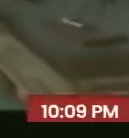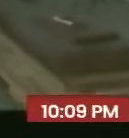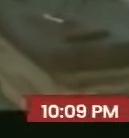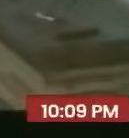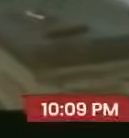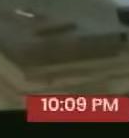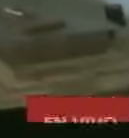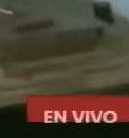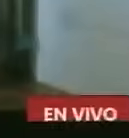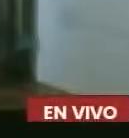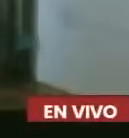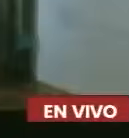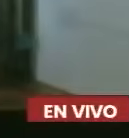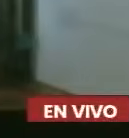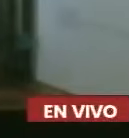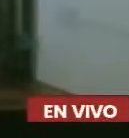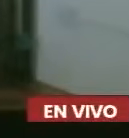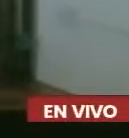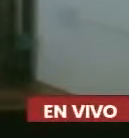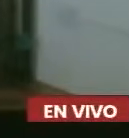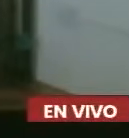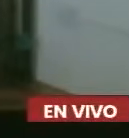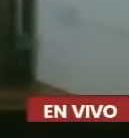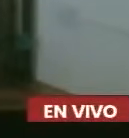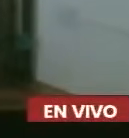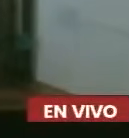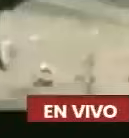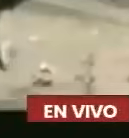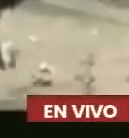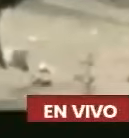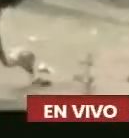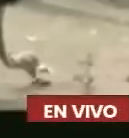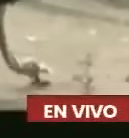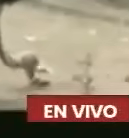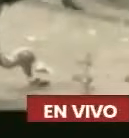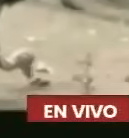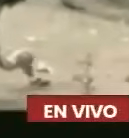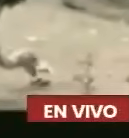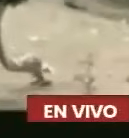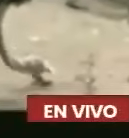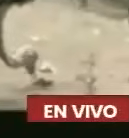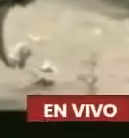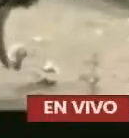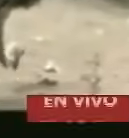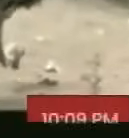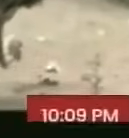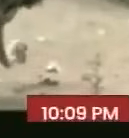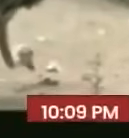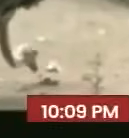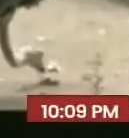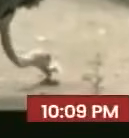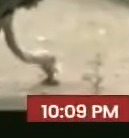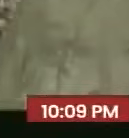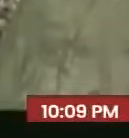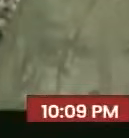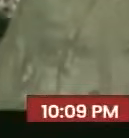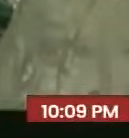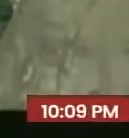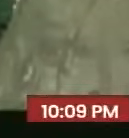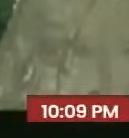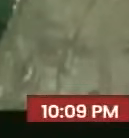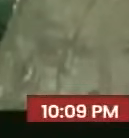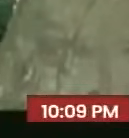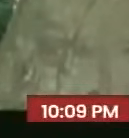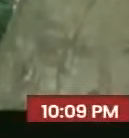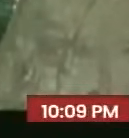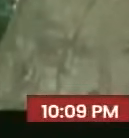como un centro de conservación, un centro de educación. Hablamos de la conservación por el tema de que tenemos programas de